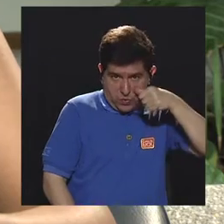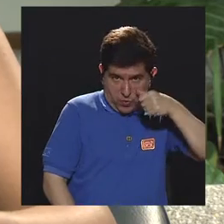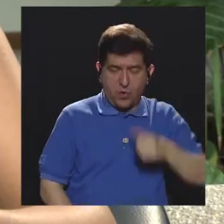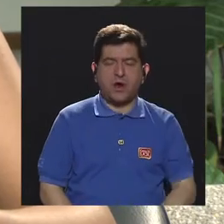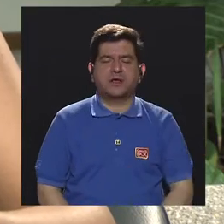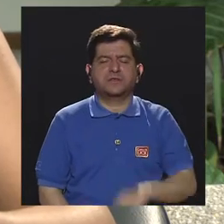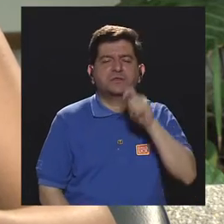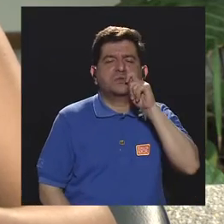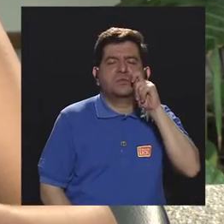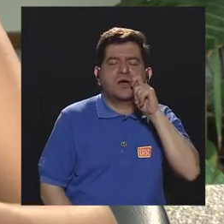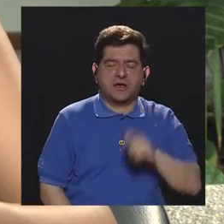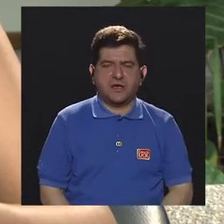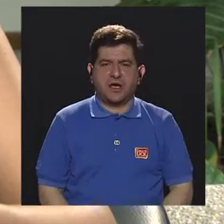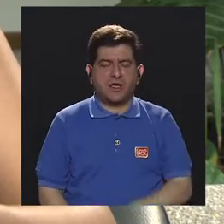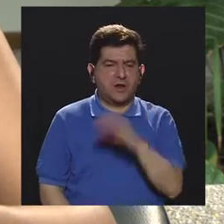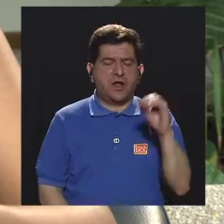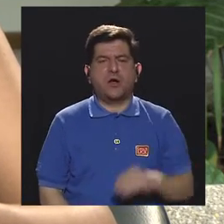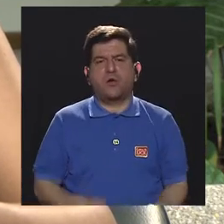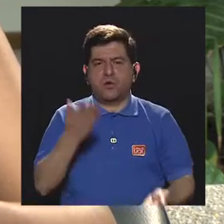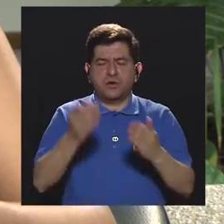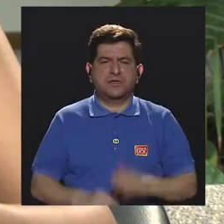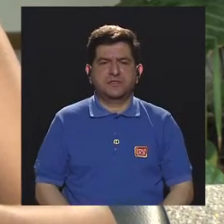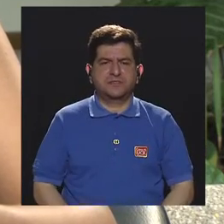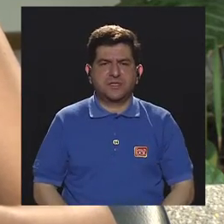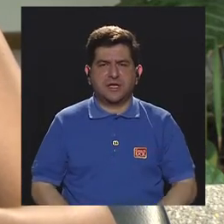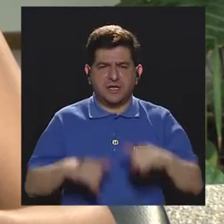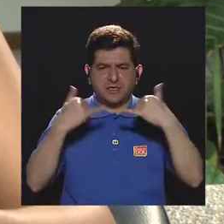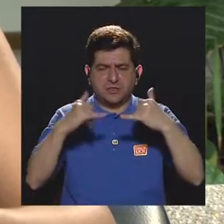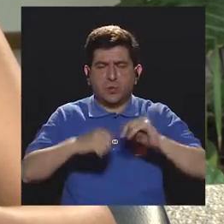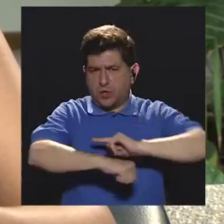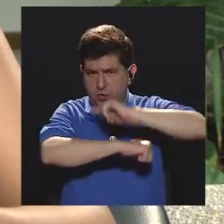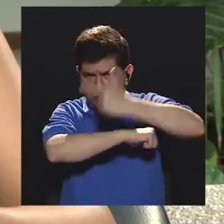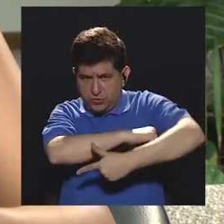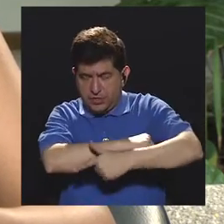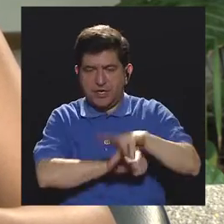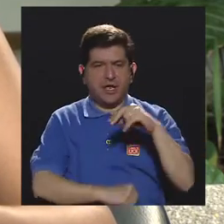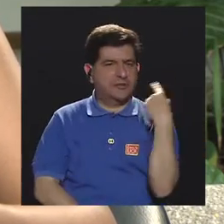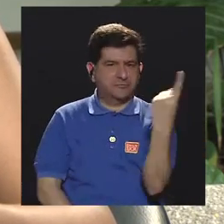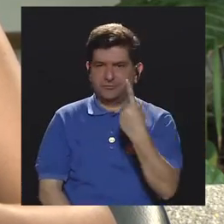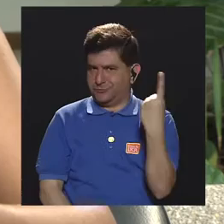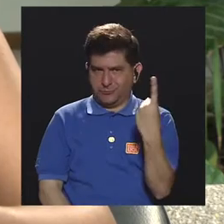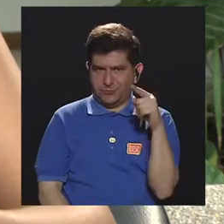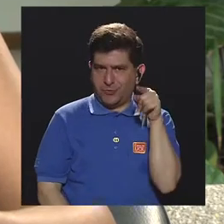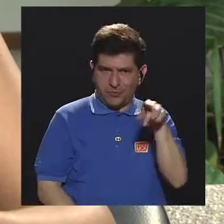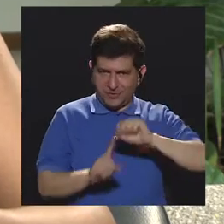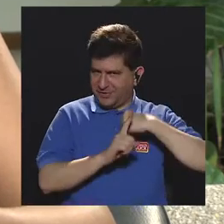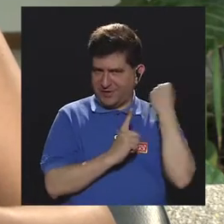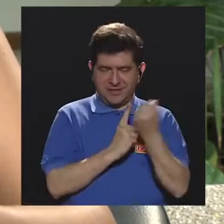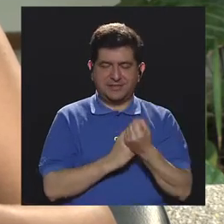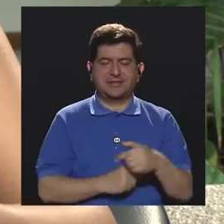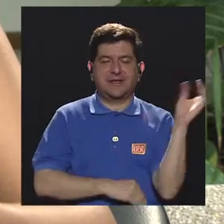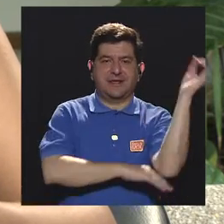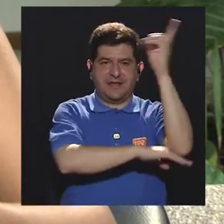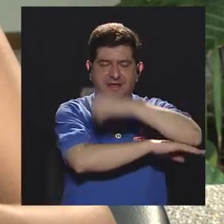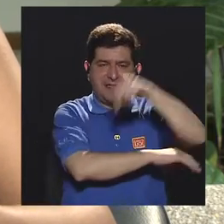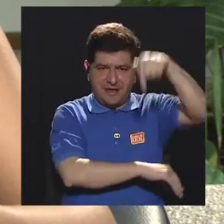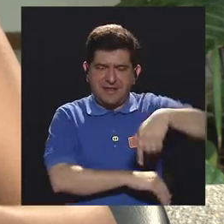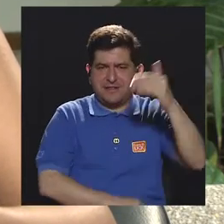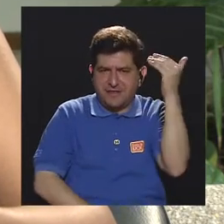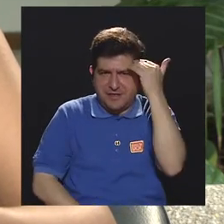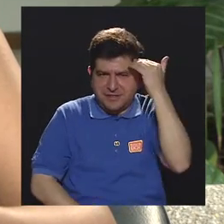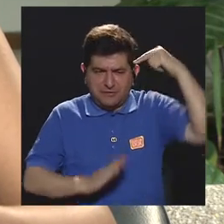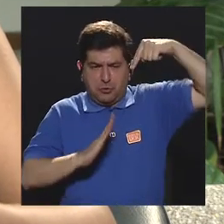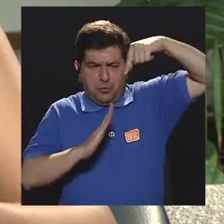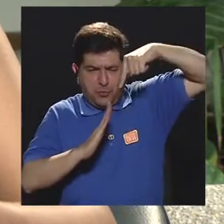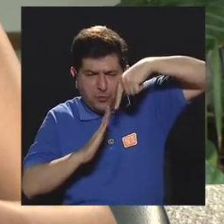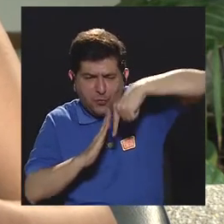drogas como marihuana, en los juegos de azar, déjeme decirle que es más allá que eso. El día de hoy vamos a